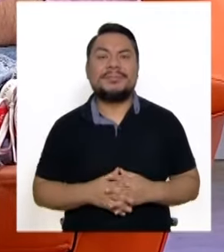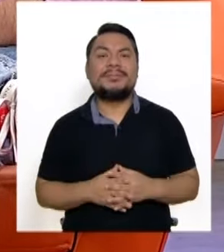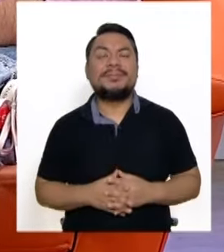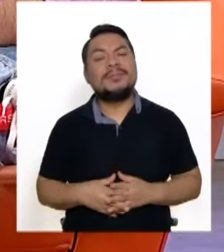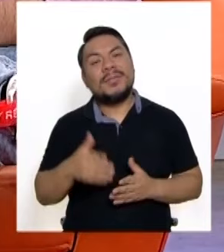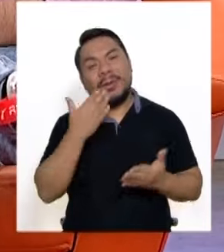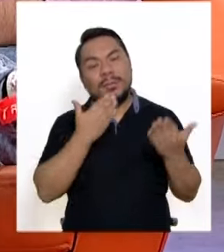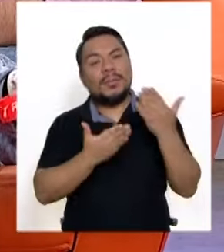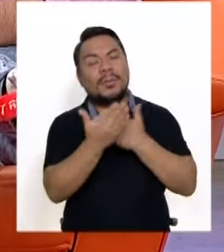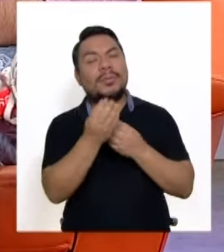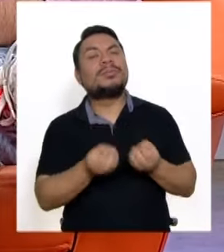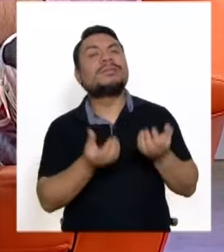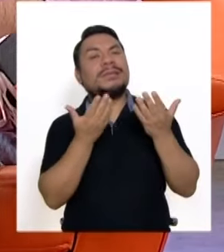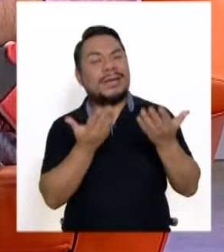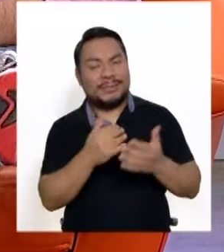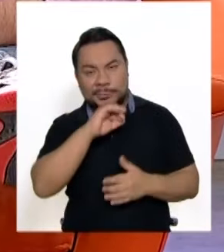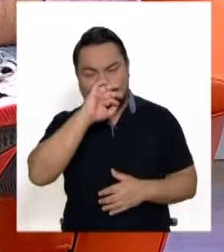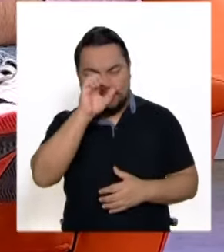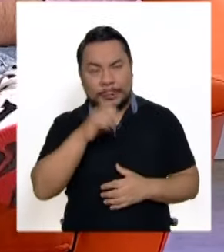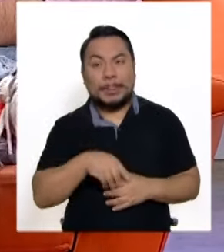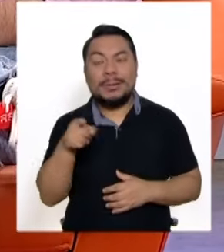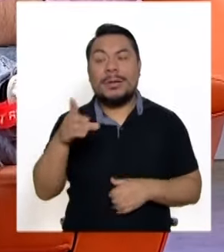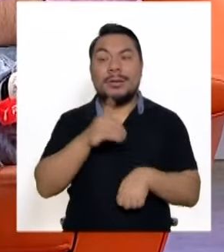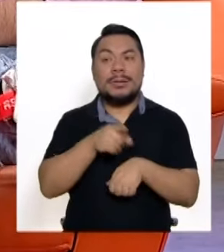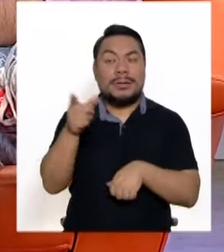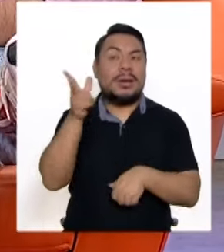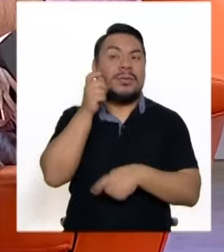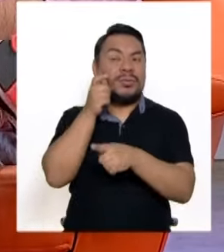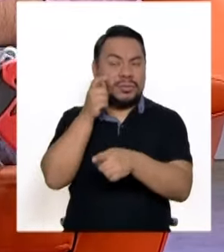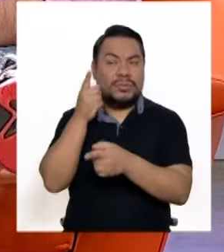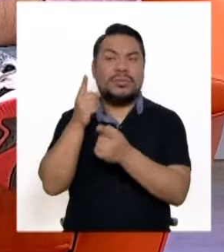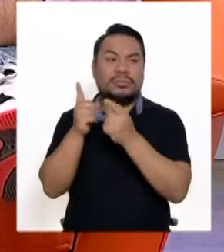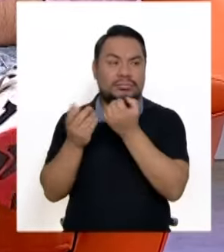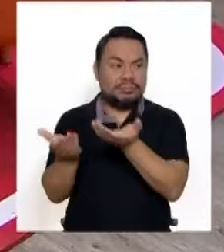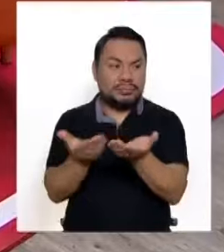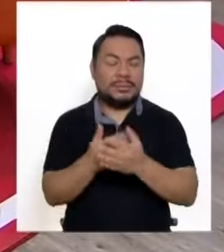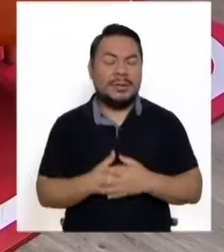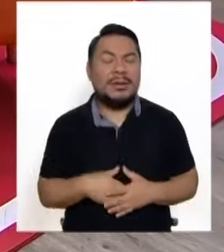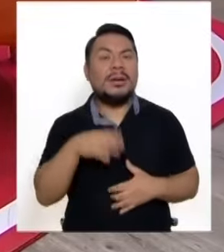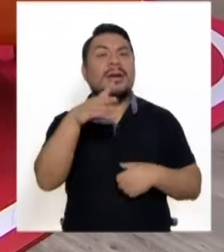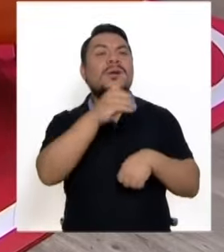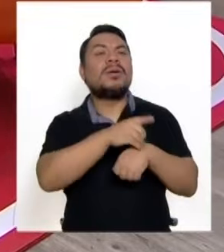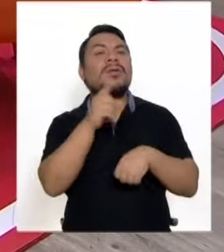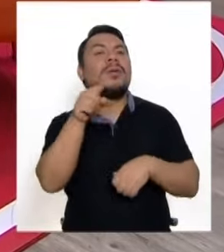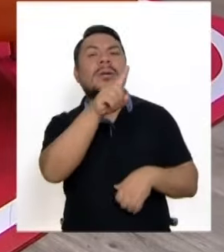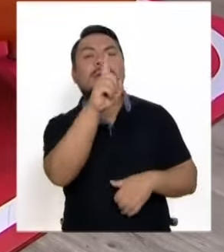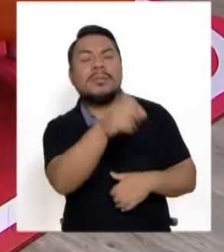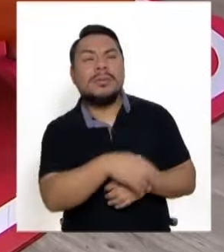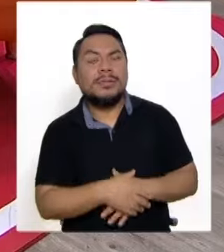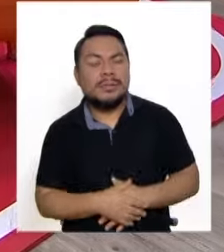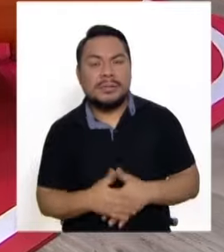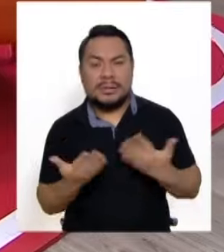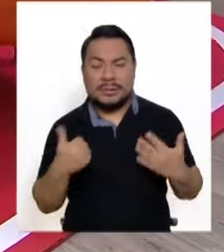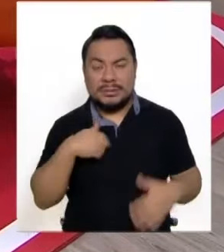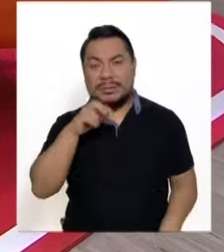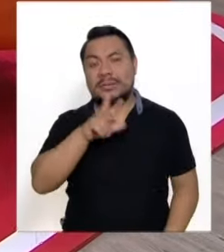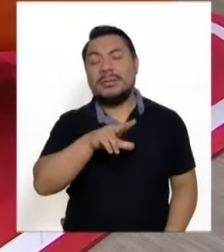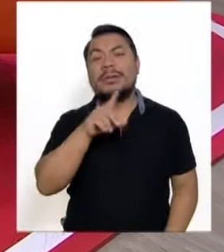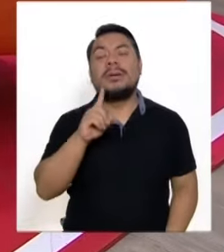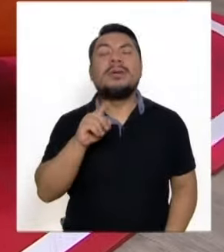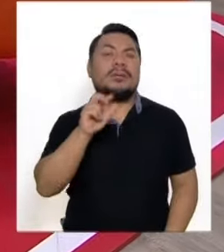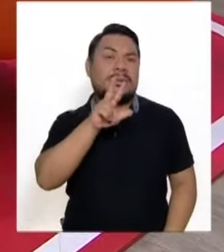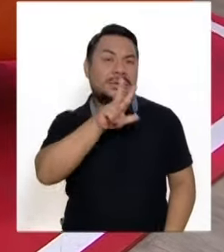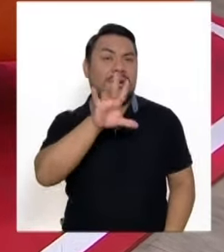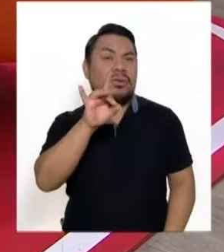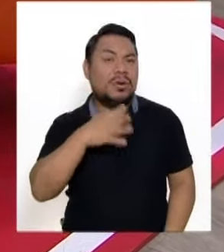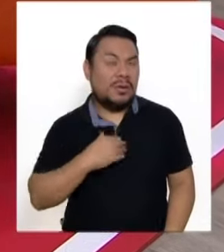Buenos días, ¿qué tal? ¿Cómo estás? Acá está el doctor para escuchar tu consulta. Doctor, una pregunta. Mire, tengo 38 años,